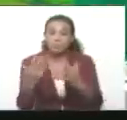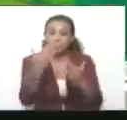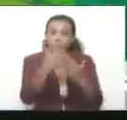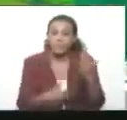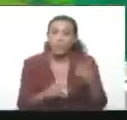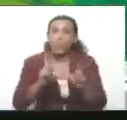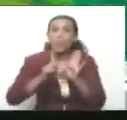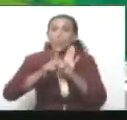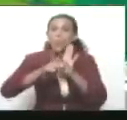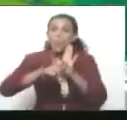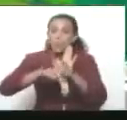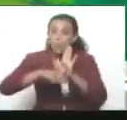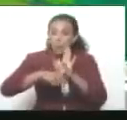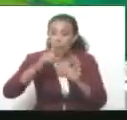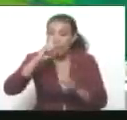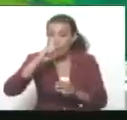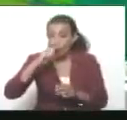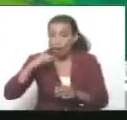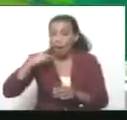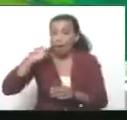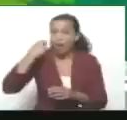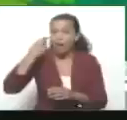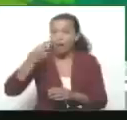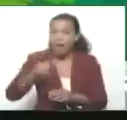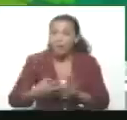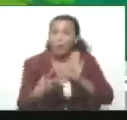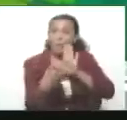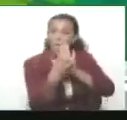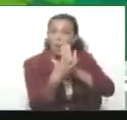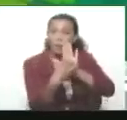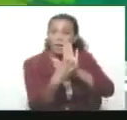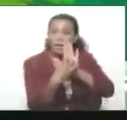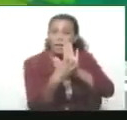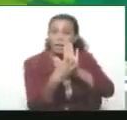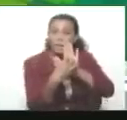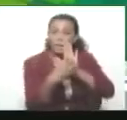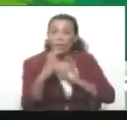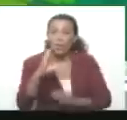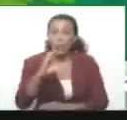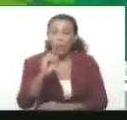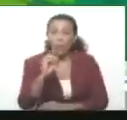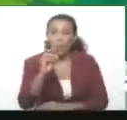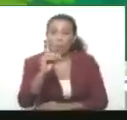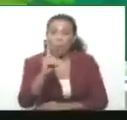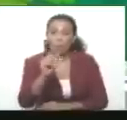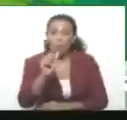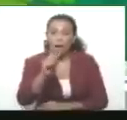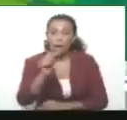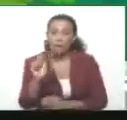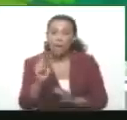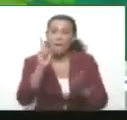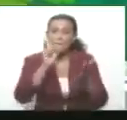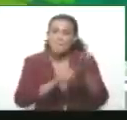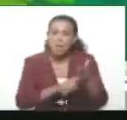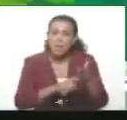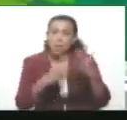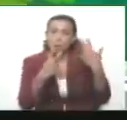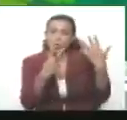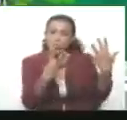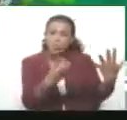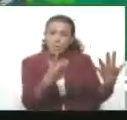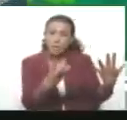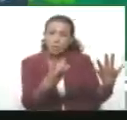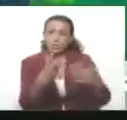luego Aquí les puedo mostrar el mapa llamado de codase 1836 de Agustín